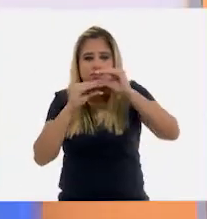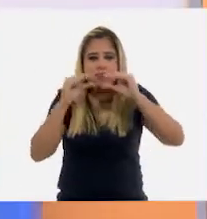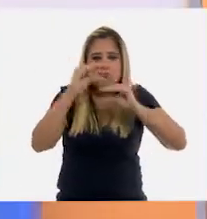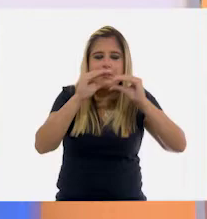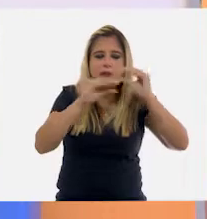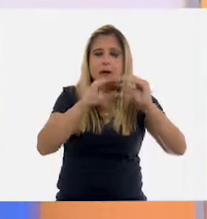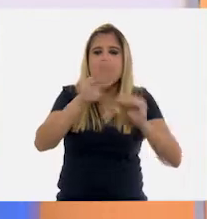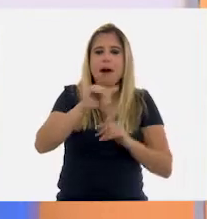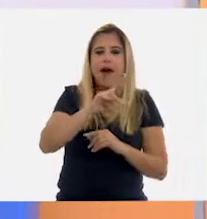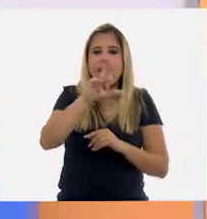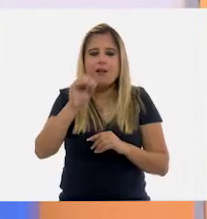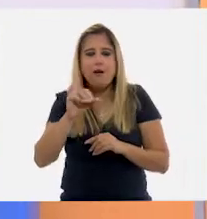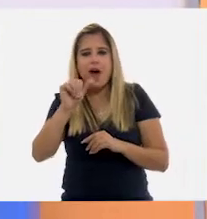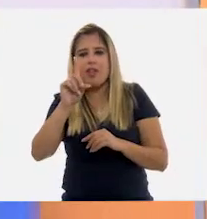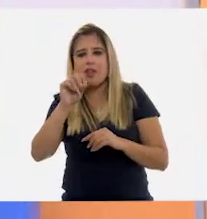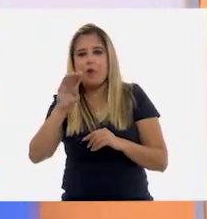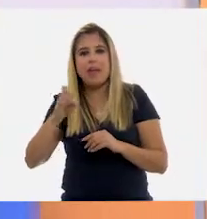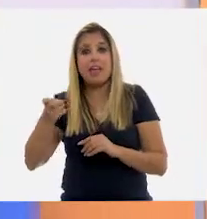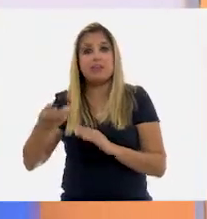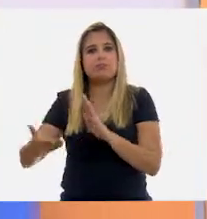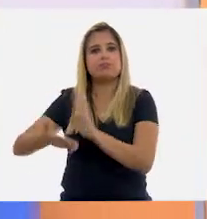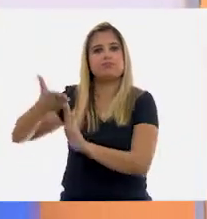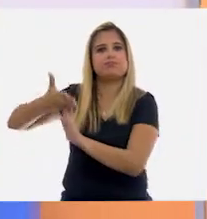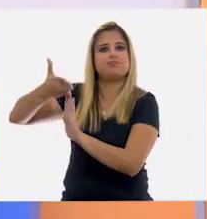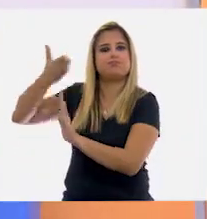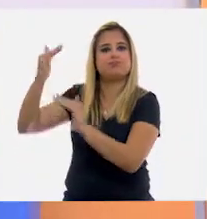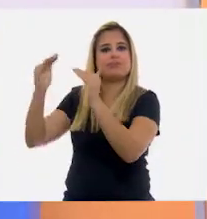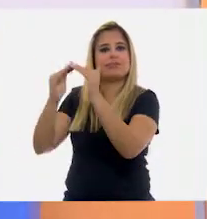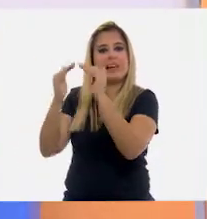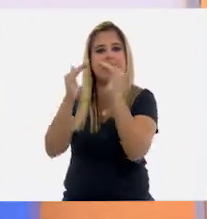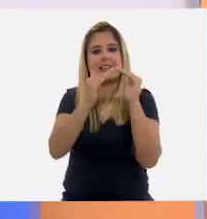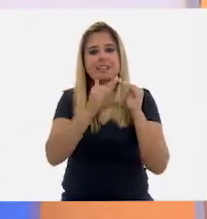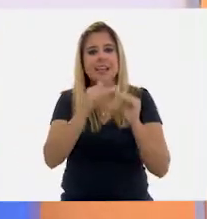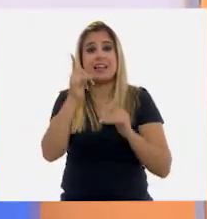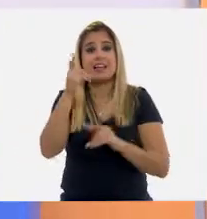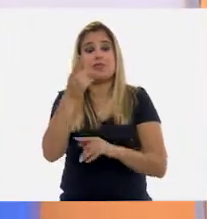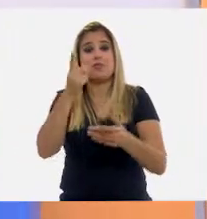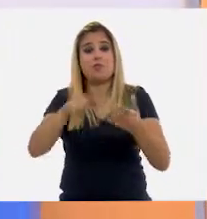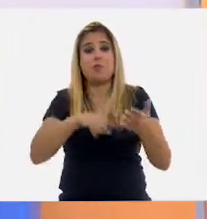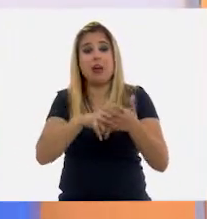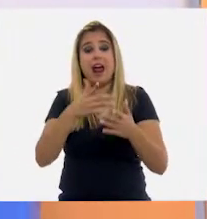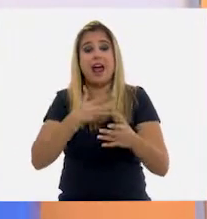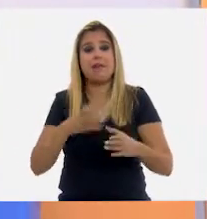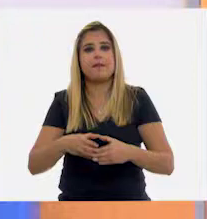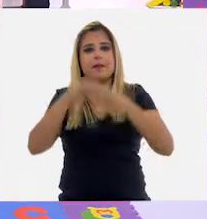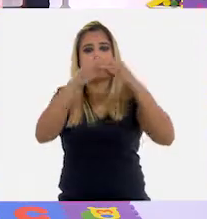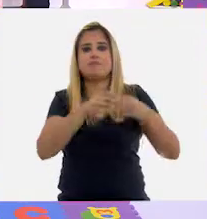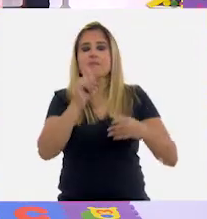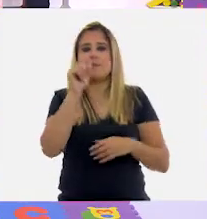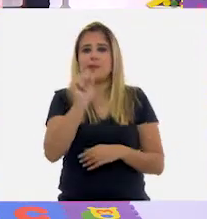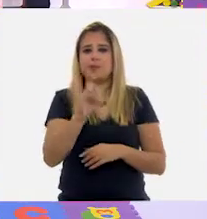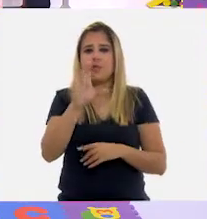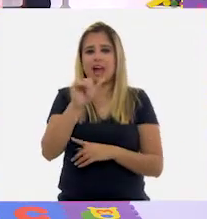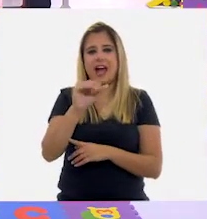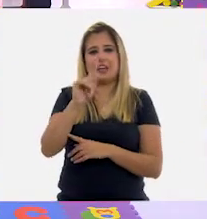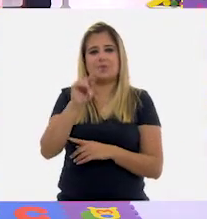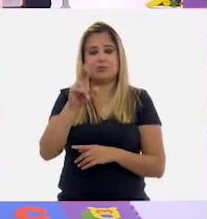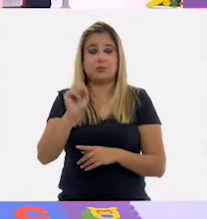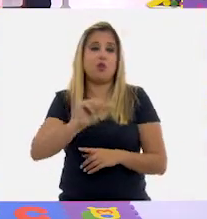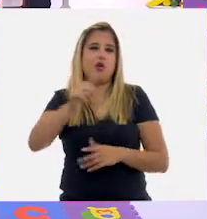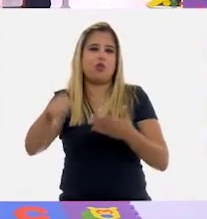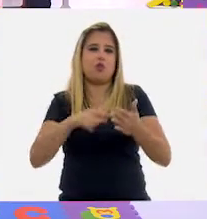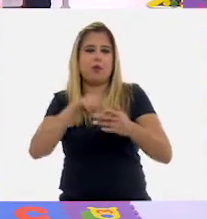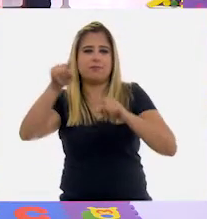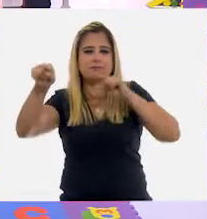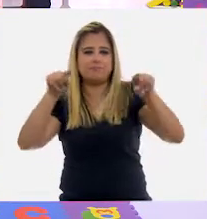de adobe. Ajá. Y con eso levantan sus casas. Y como vimos, en el Valle del Mezquital utilizan el cactus. Sí, así es. En otras partes